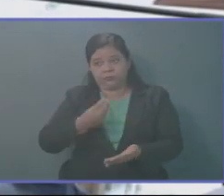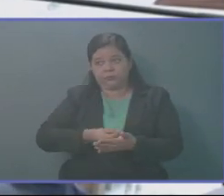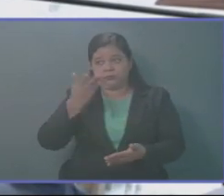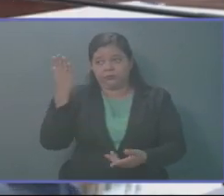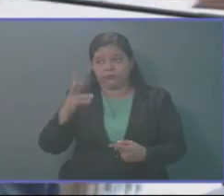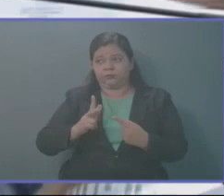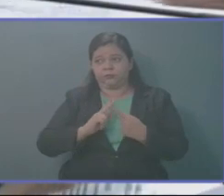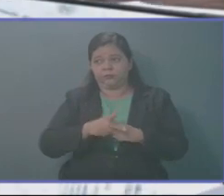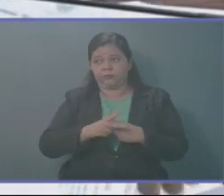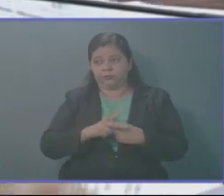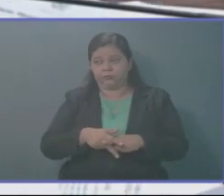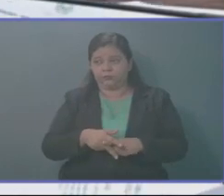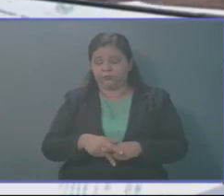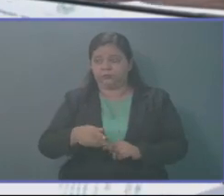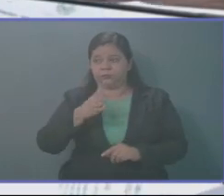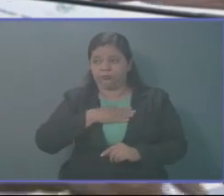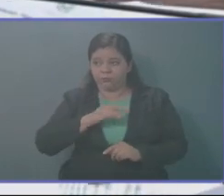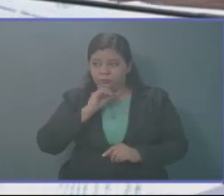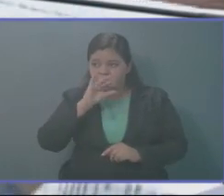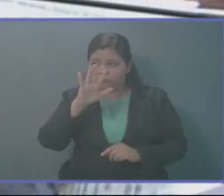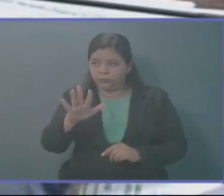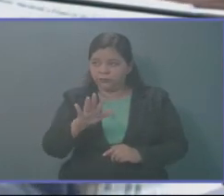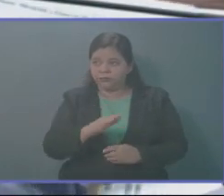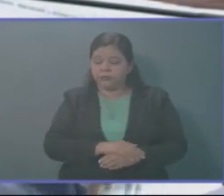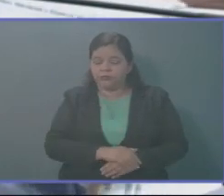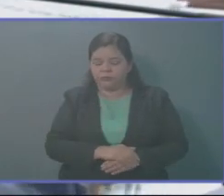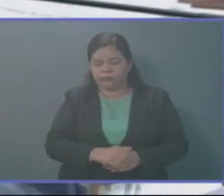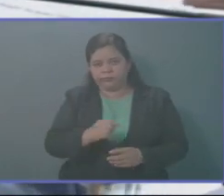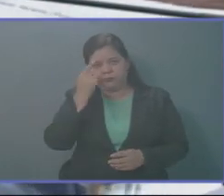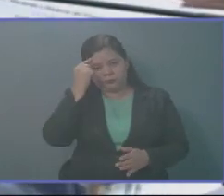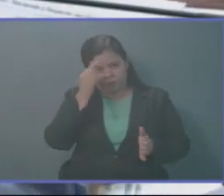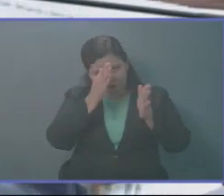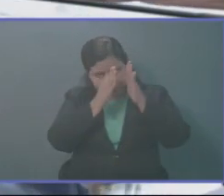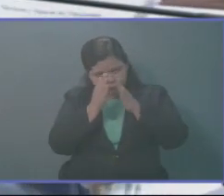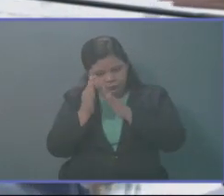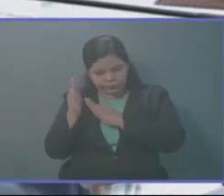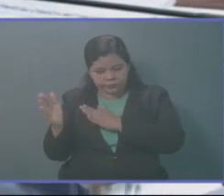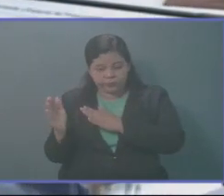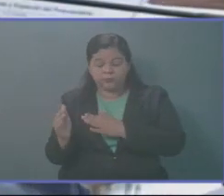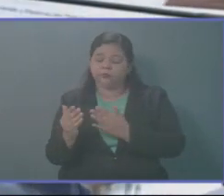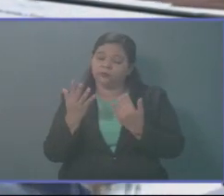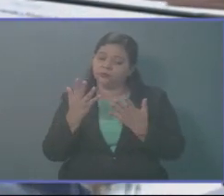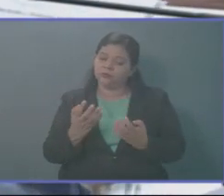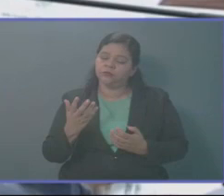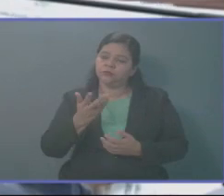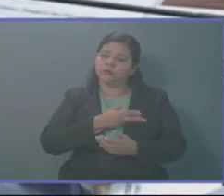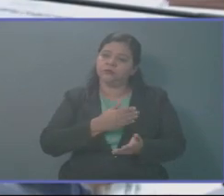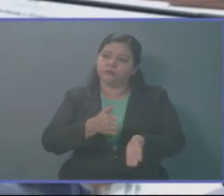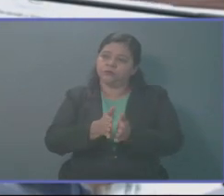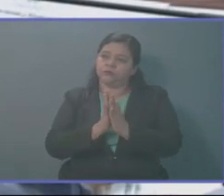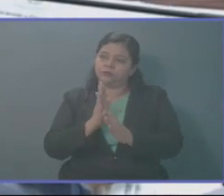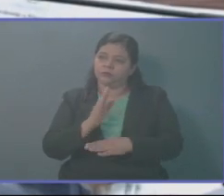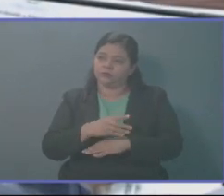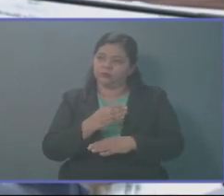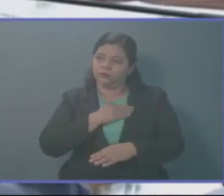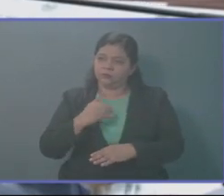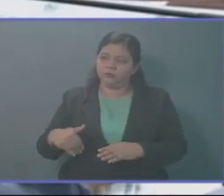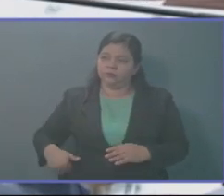Lo estoy diciendo por sentido común. Entonces sí pediría, presidente, de que